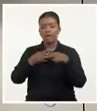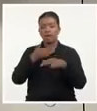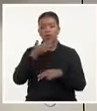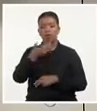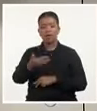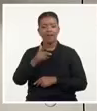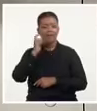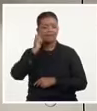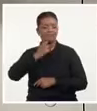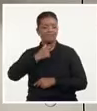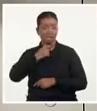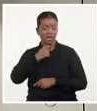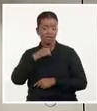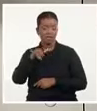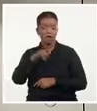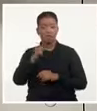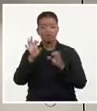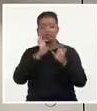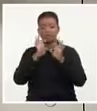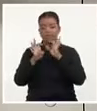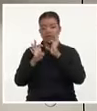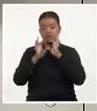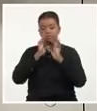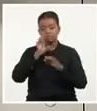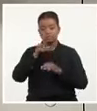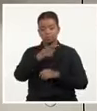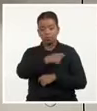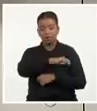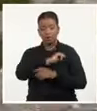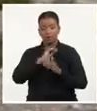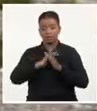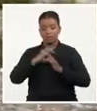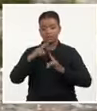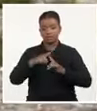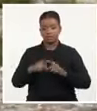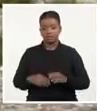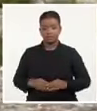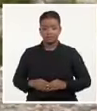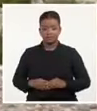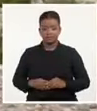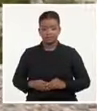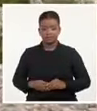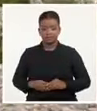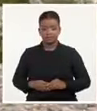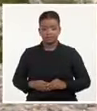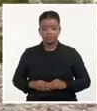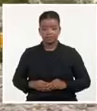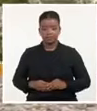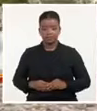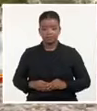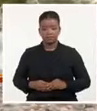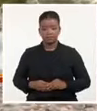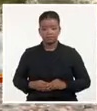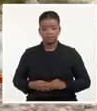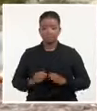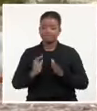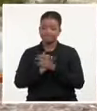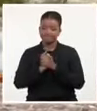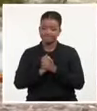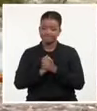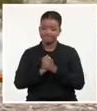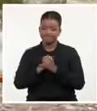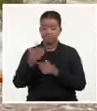a través de su perfil en Facebook unas declaraciones para el pueblo matancero. Queridos amigos, anoche cuando nos trasladamos hacia